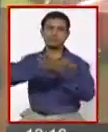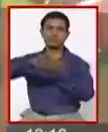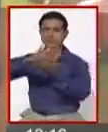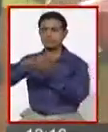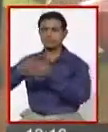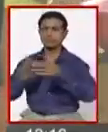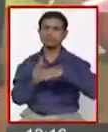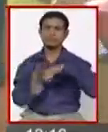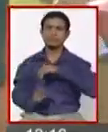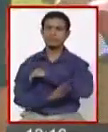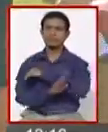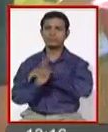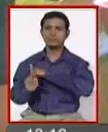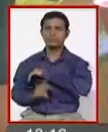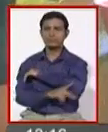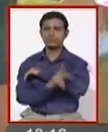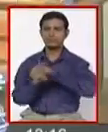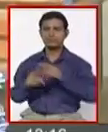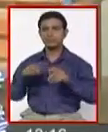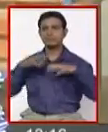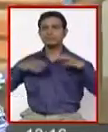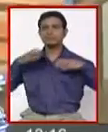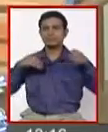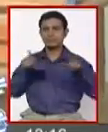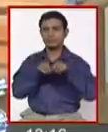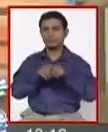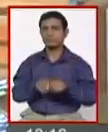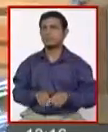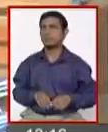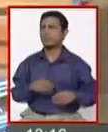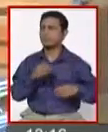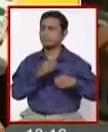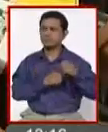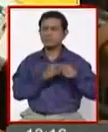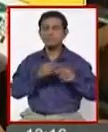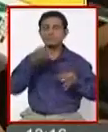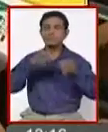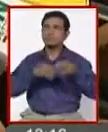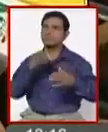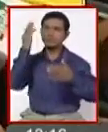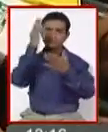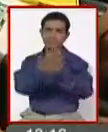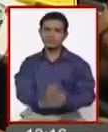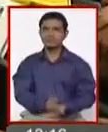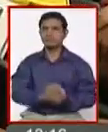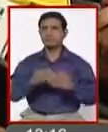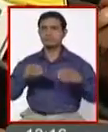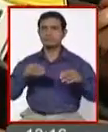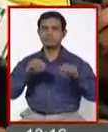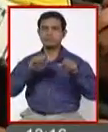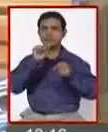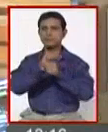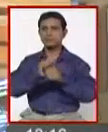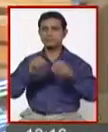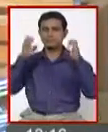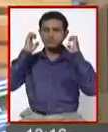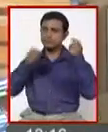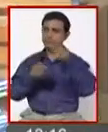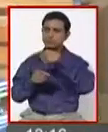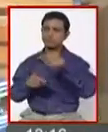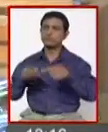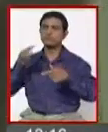y prevención, además de capacitaciones. Lamentablemente, si han paralizado las labores educativas en esa unidad